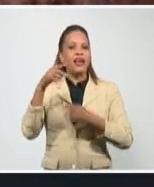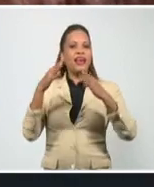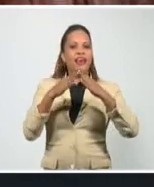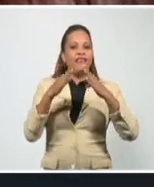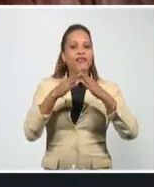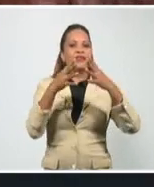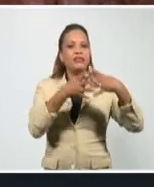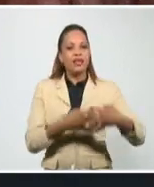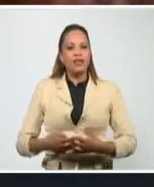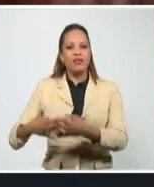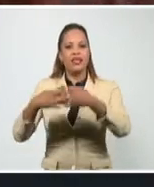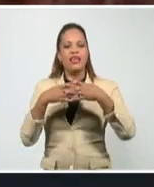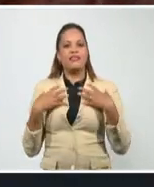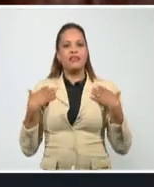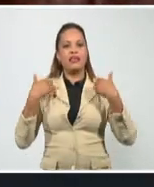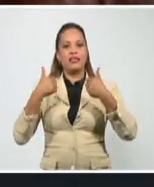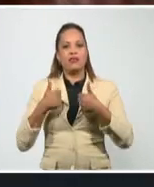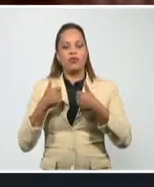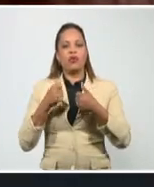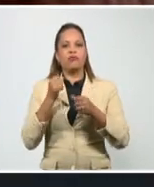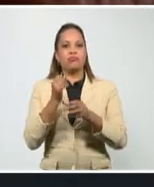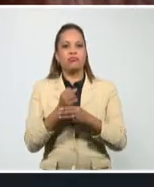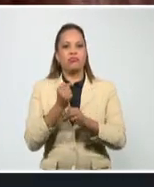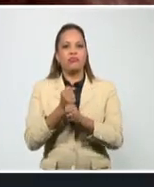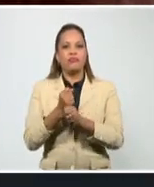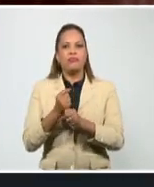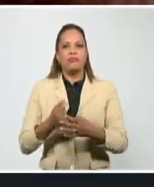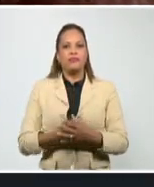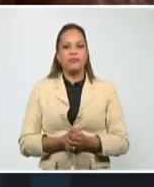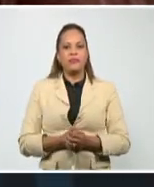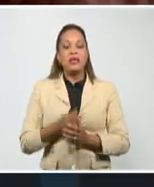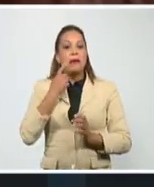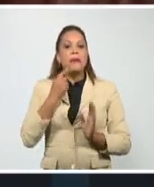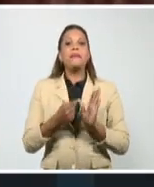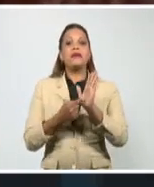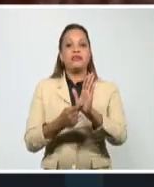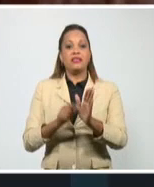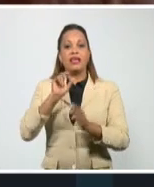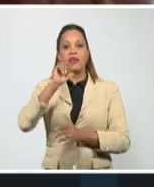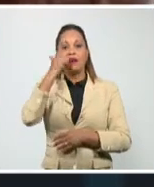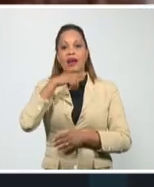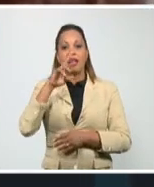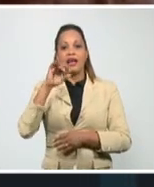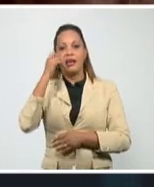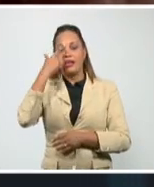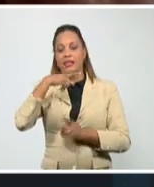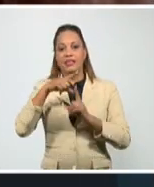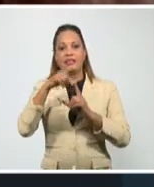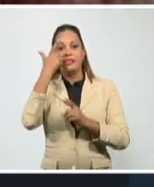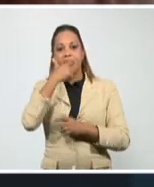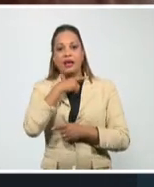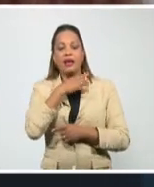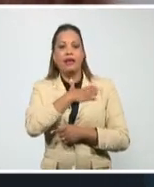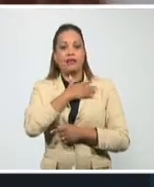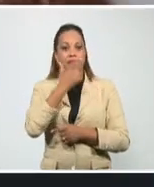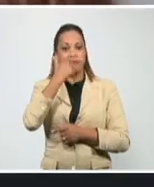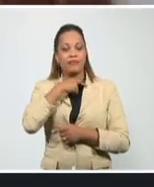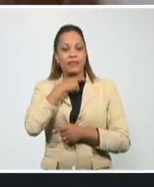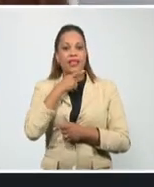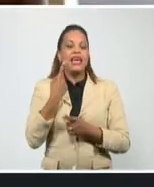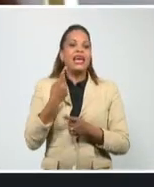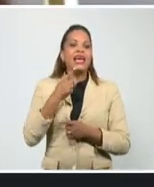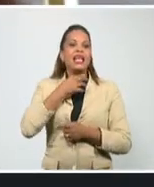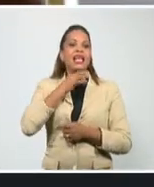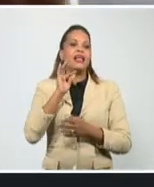directora ejecutiva de Cubalex. Y presentar a Larisa, que la conocen muchos activistas en Cuba, es como la madrina